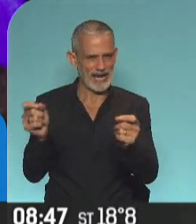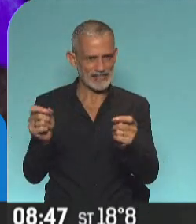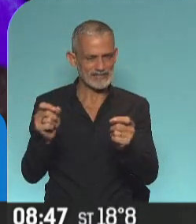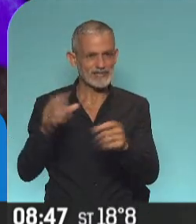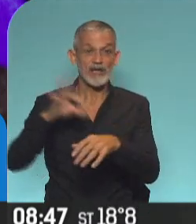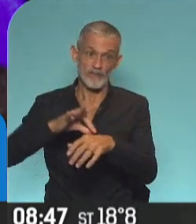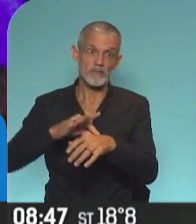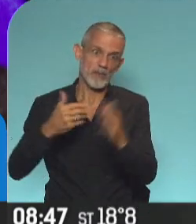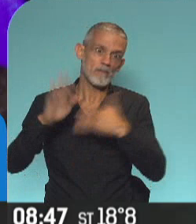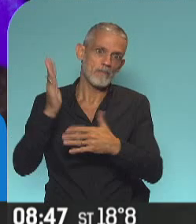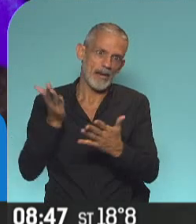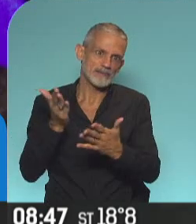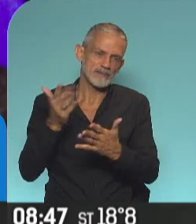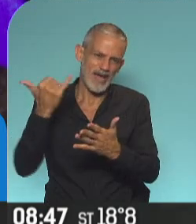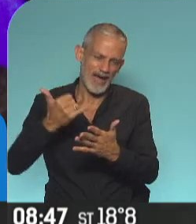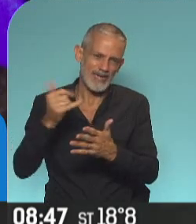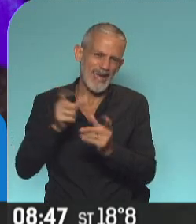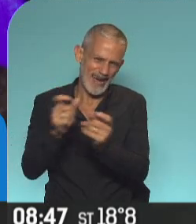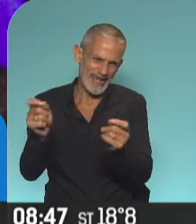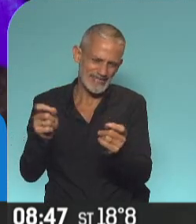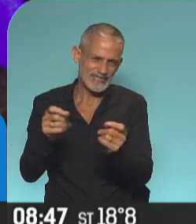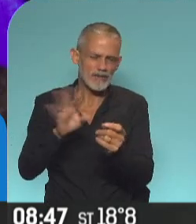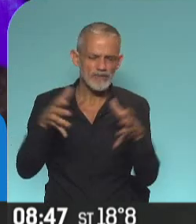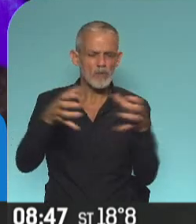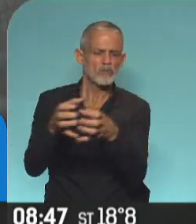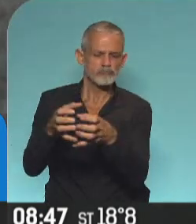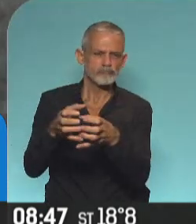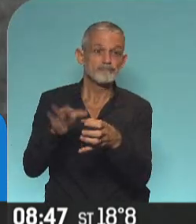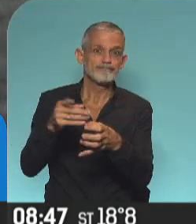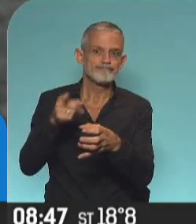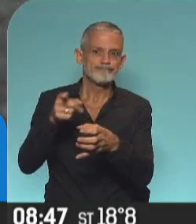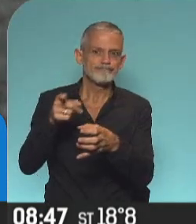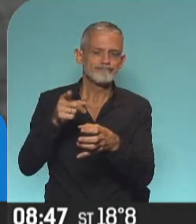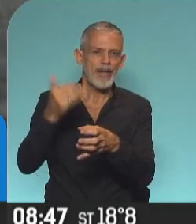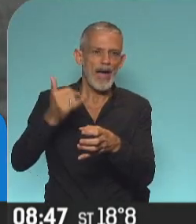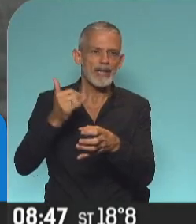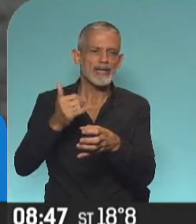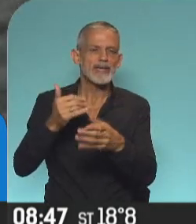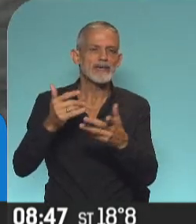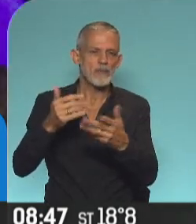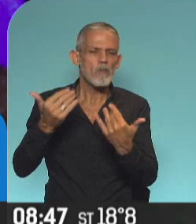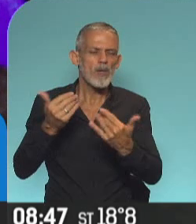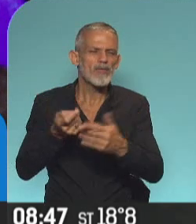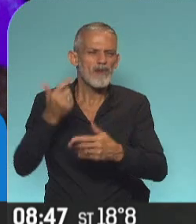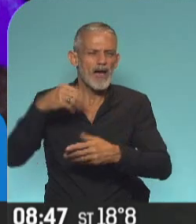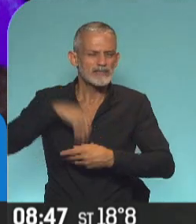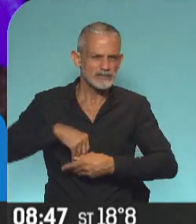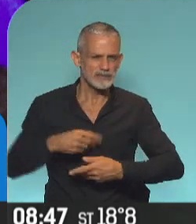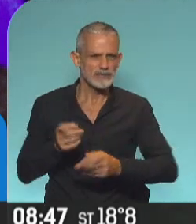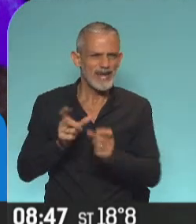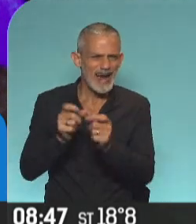más severo entonces uno debe priorizar también a la gente que tiene mayor riesgo de desarrollar un cáncer respecto a la que no